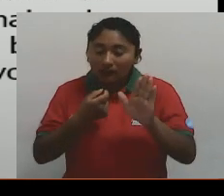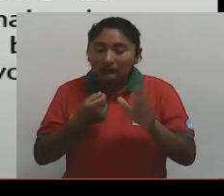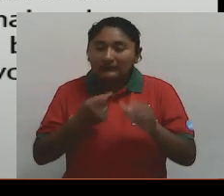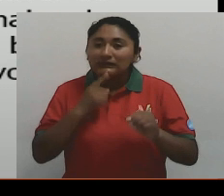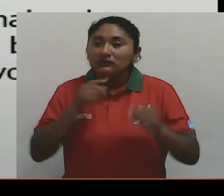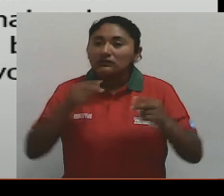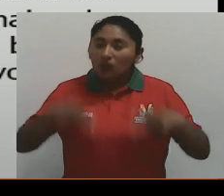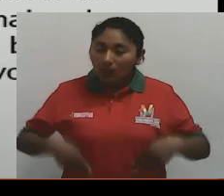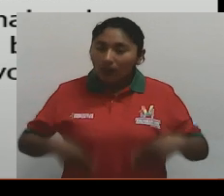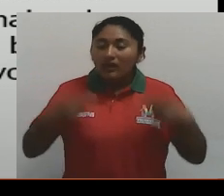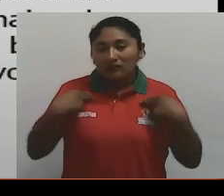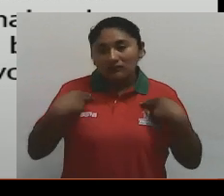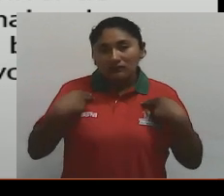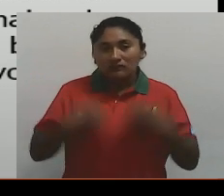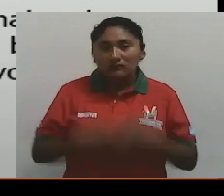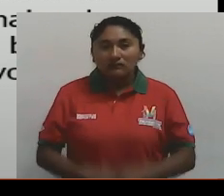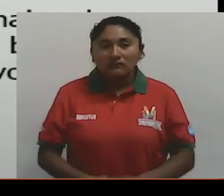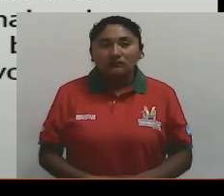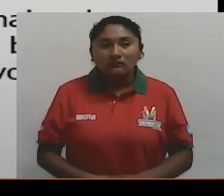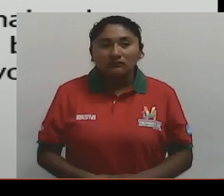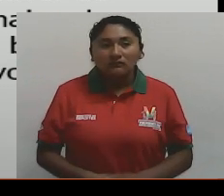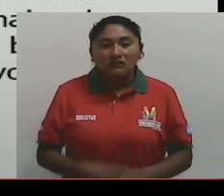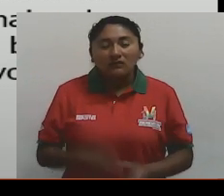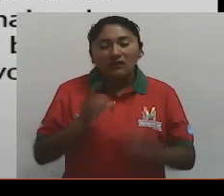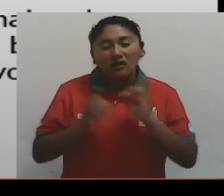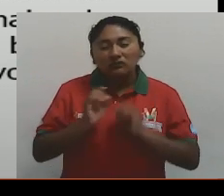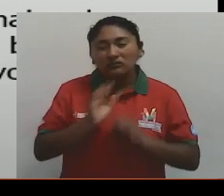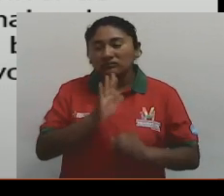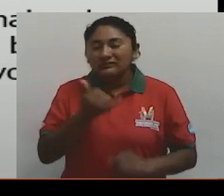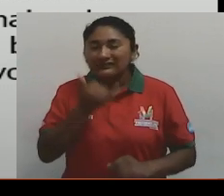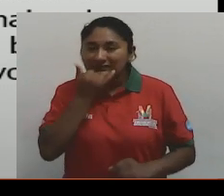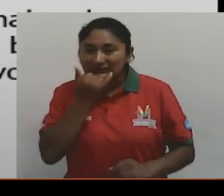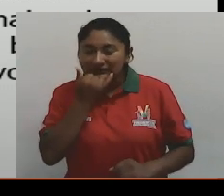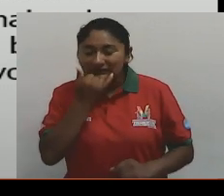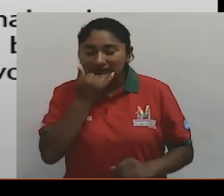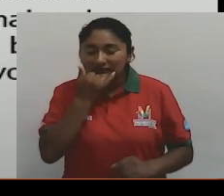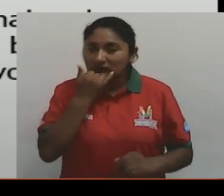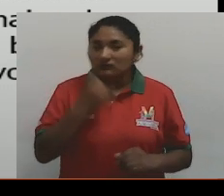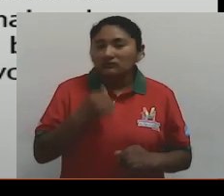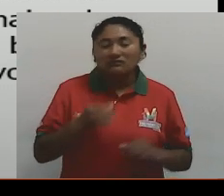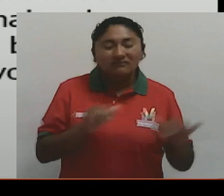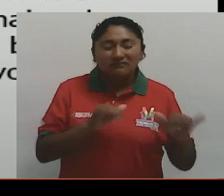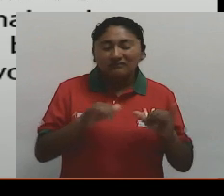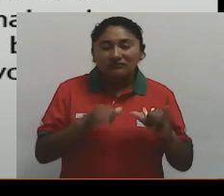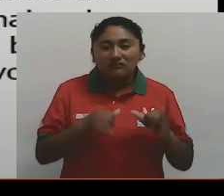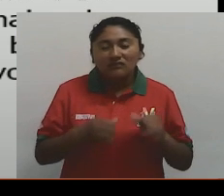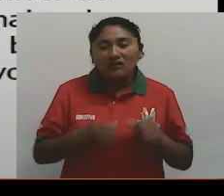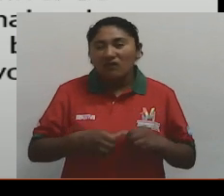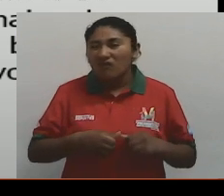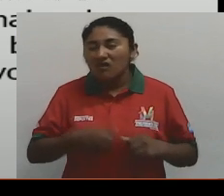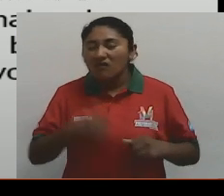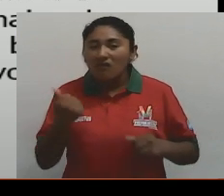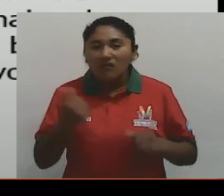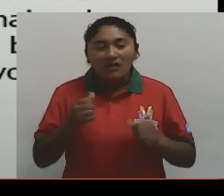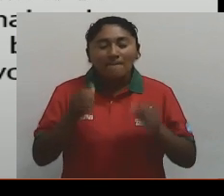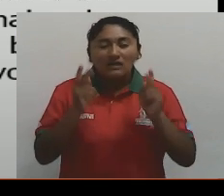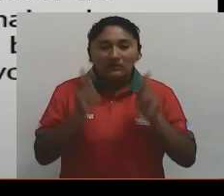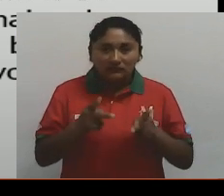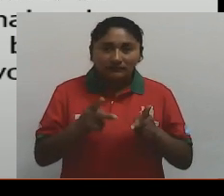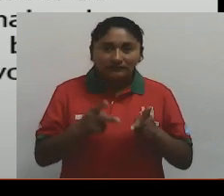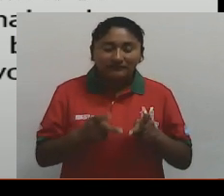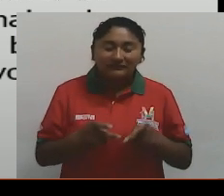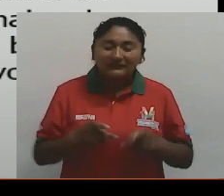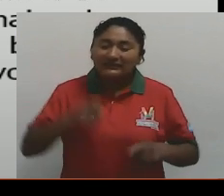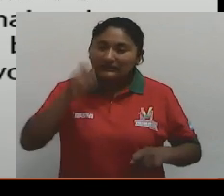errores. Y en esos errores que cometemos los humanos, y en especial los árbitros cometemos errores, si es preciso revocar una